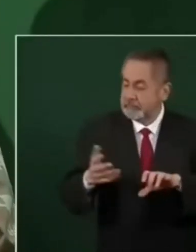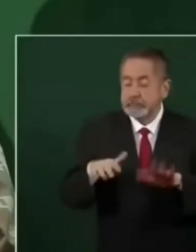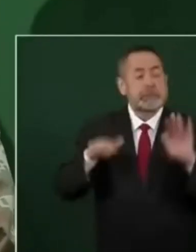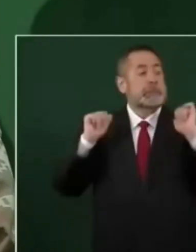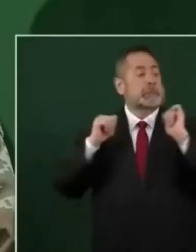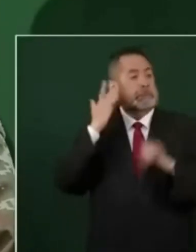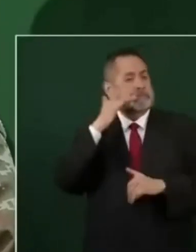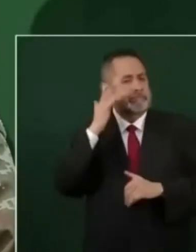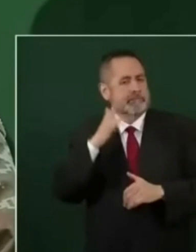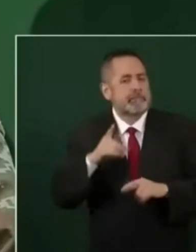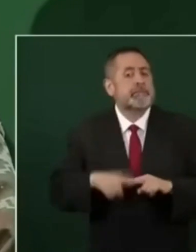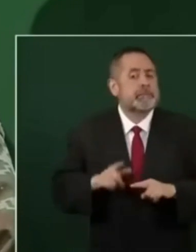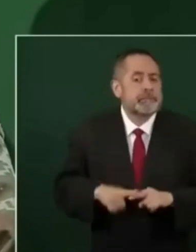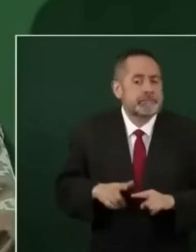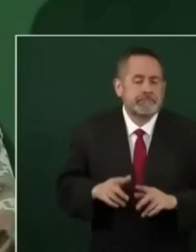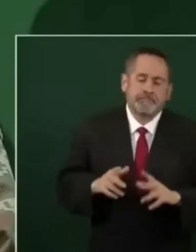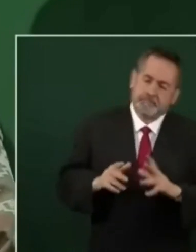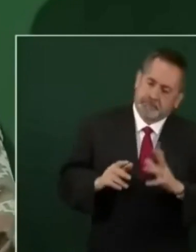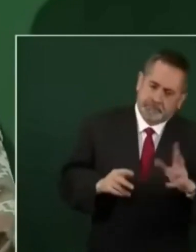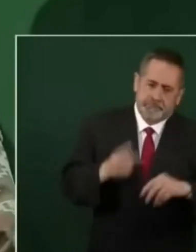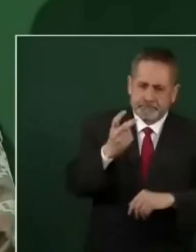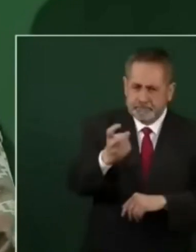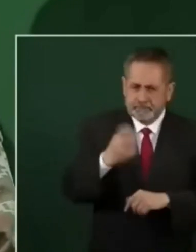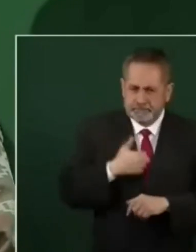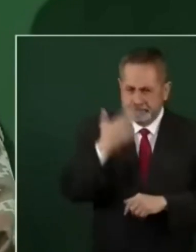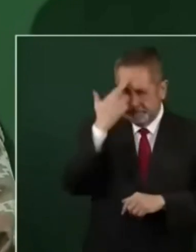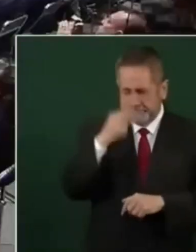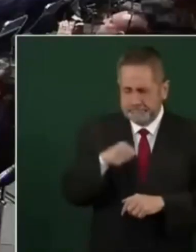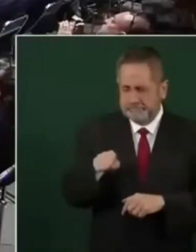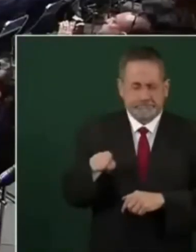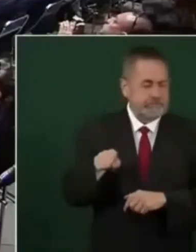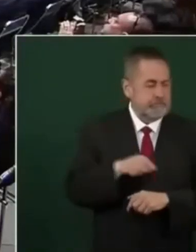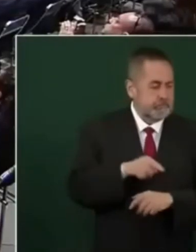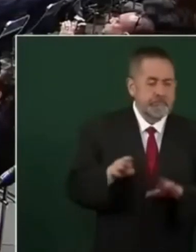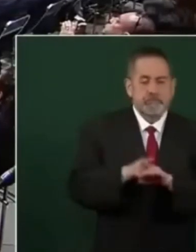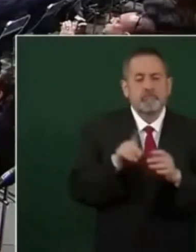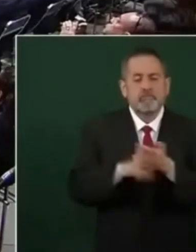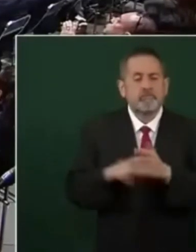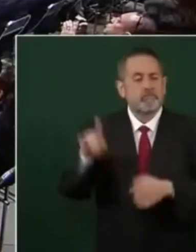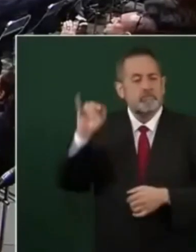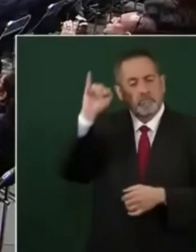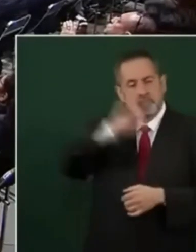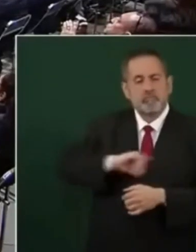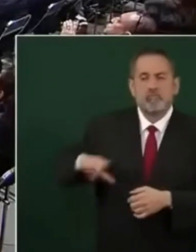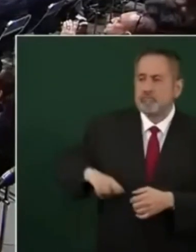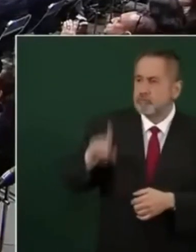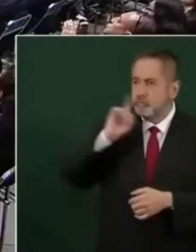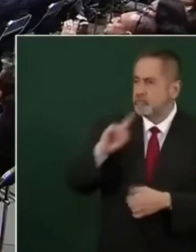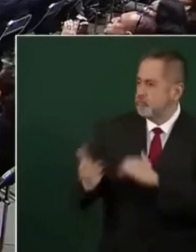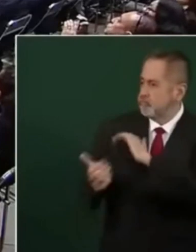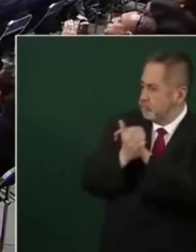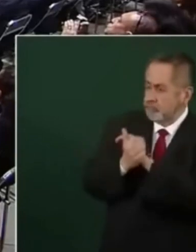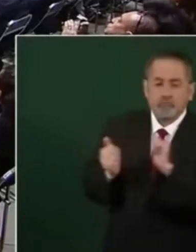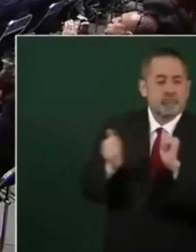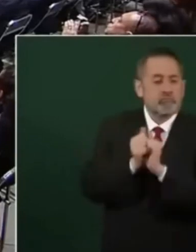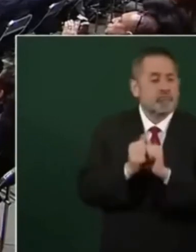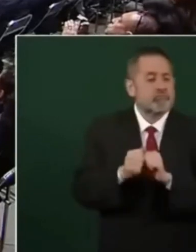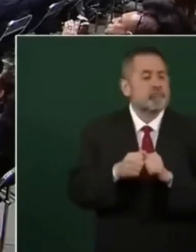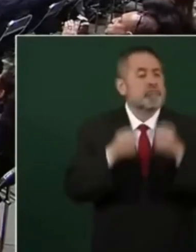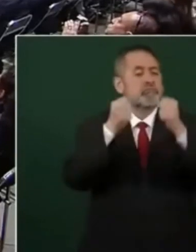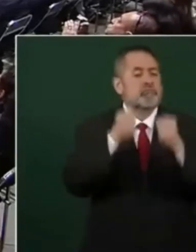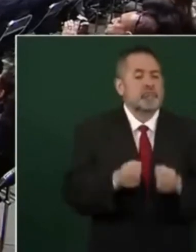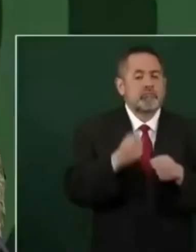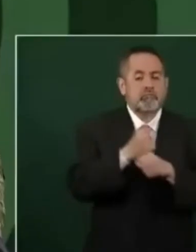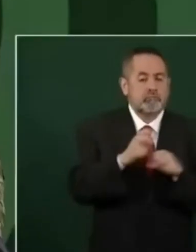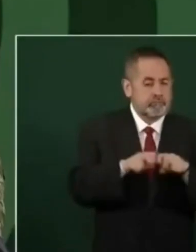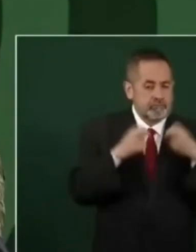trabajando en el metro, elementos ingenieros de la Sedena, investigando qué es lo que ocurre en este sistema de transporte, que es algo que también debemos de seguir